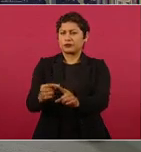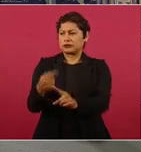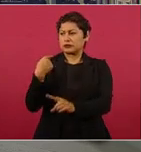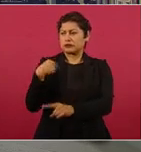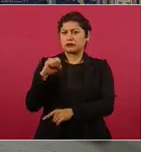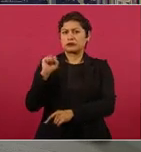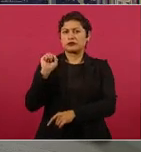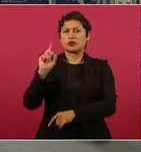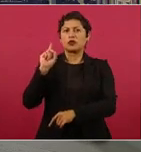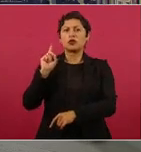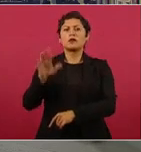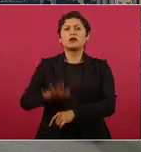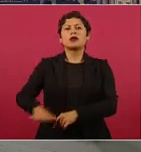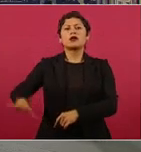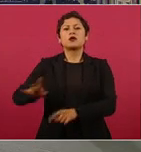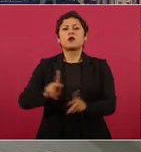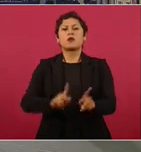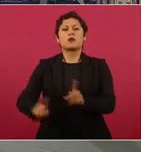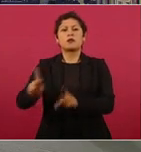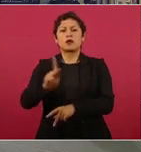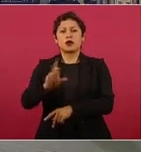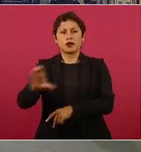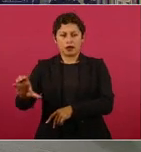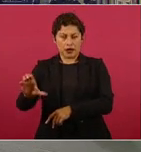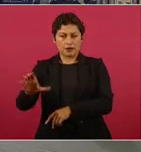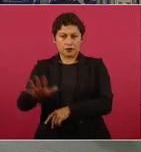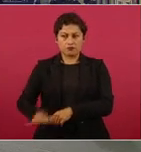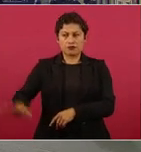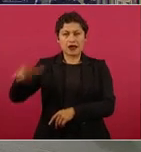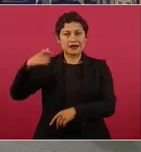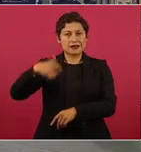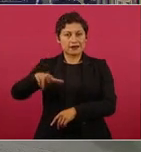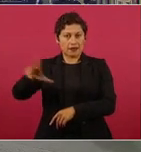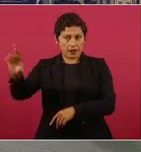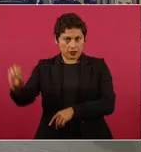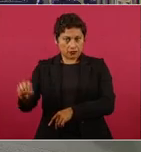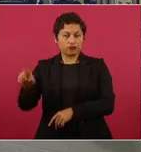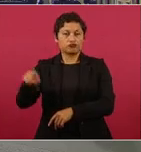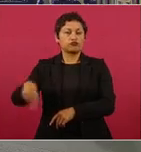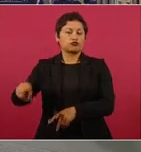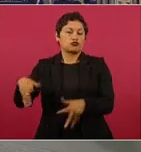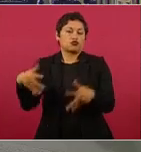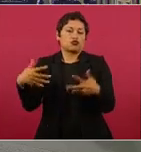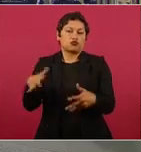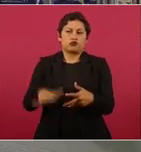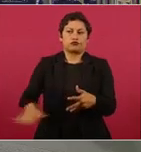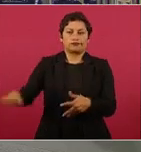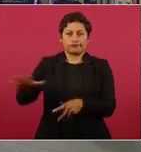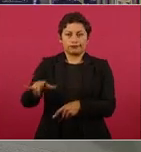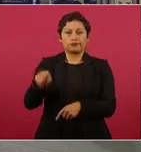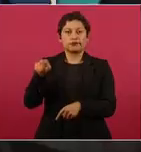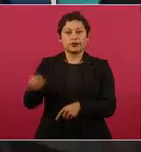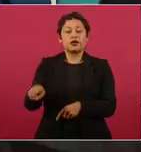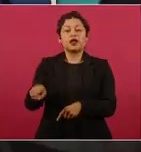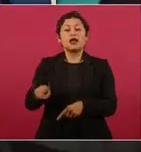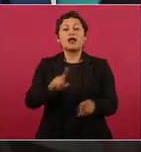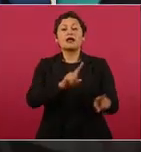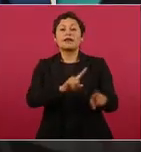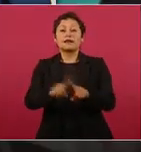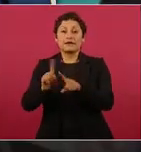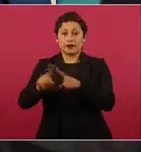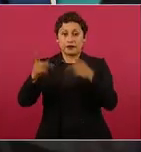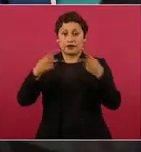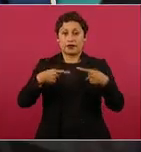en Playa del Carmen, Quintana Roo, sobre todo en el estado de Quintana Roo, presidente, donde un operativo en conjunto, fuerzas de seguridad, la Marina, detuvieron